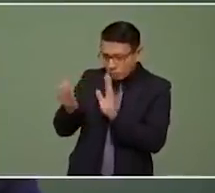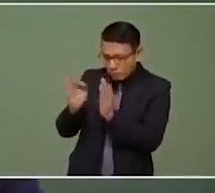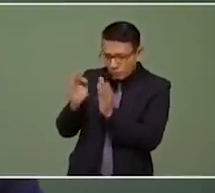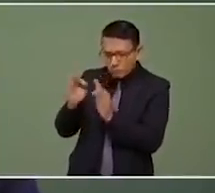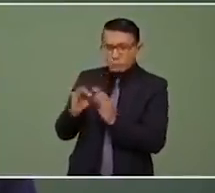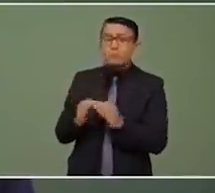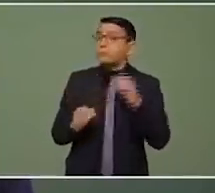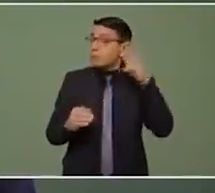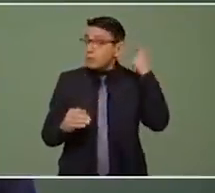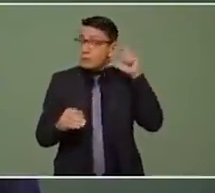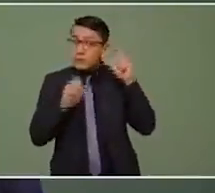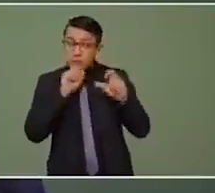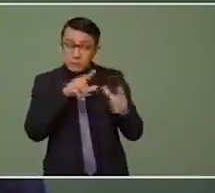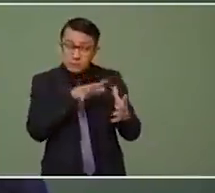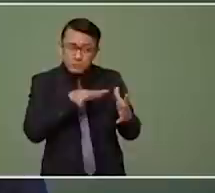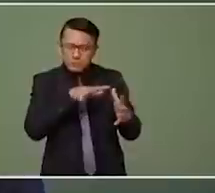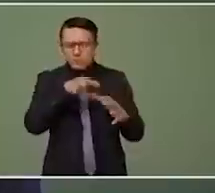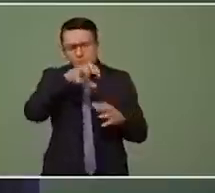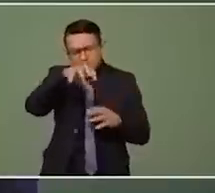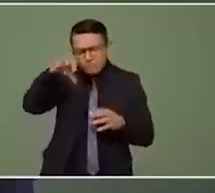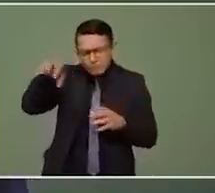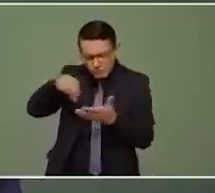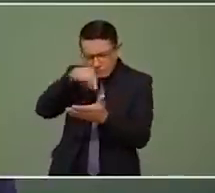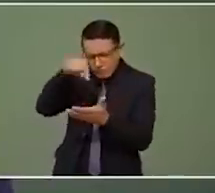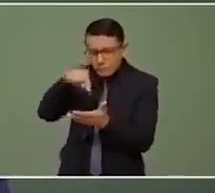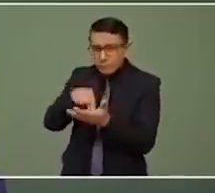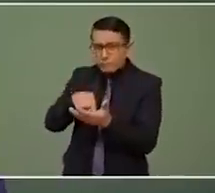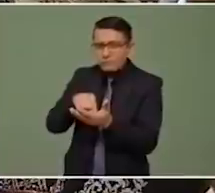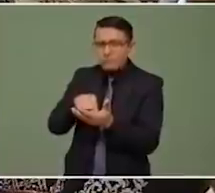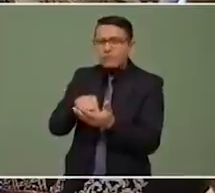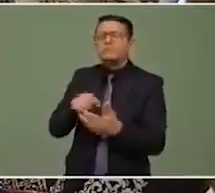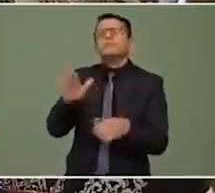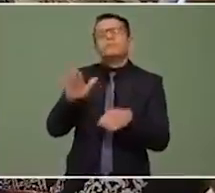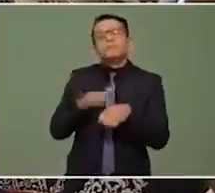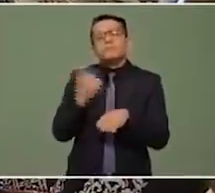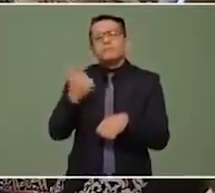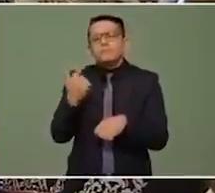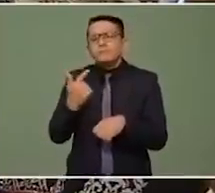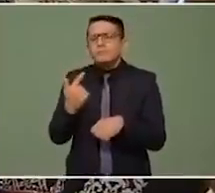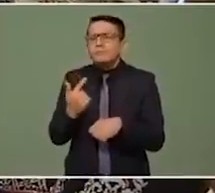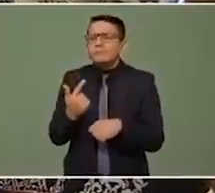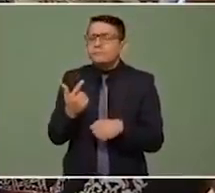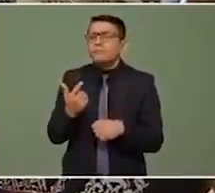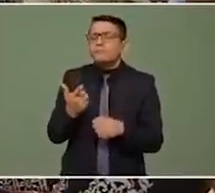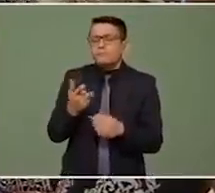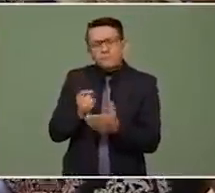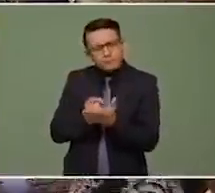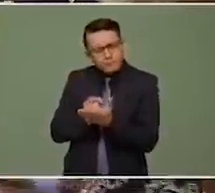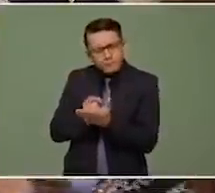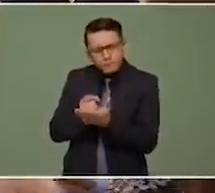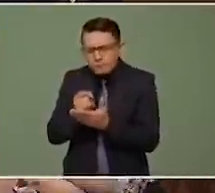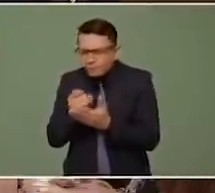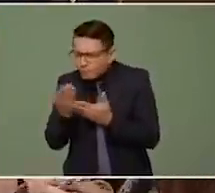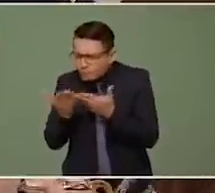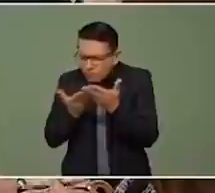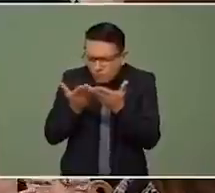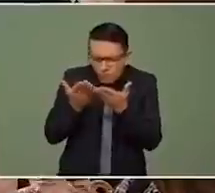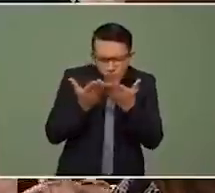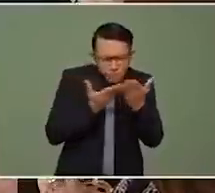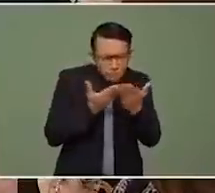querétaro y guanajuato porque cuando tomamos la decisión de enfrentar